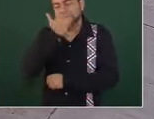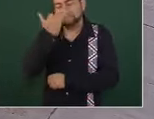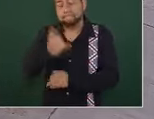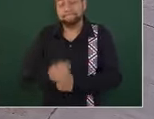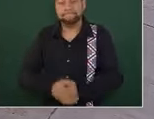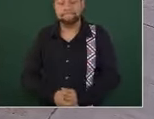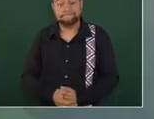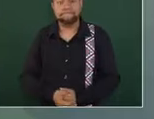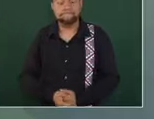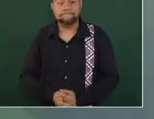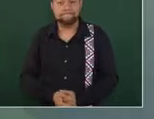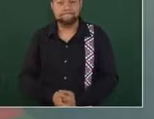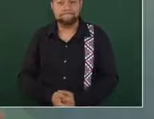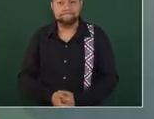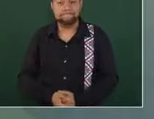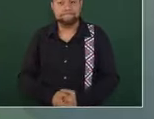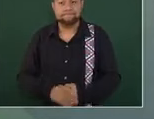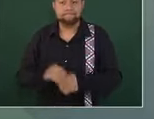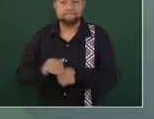porque